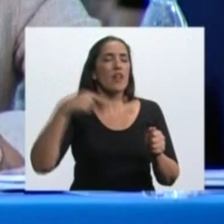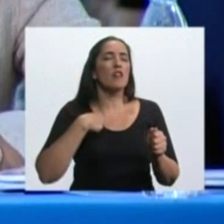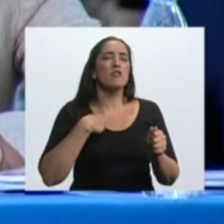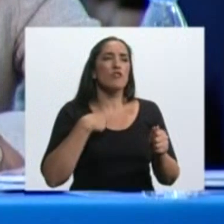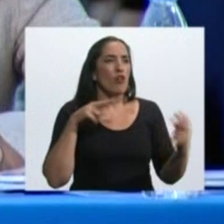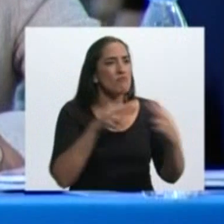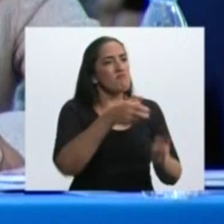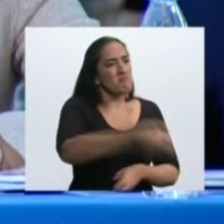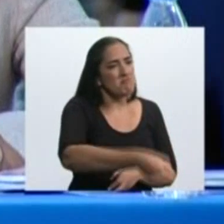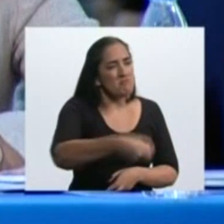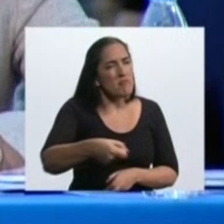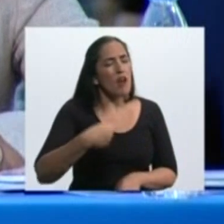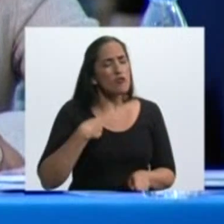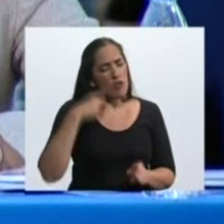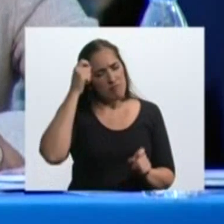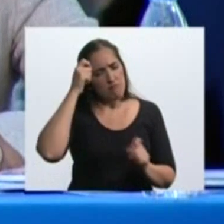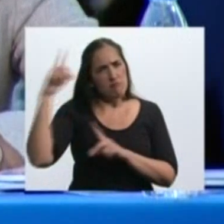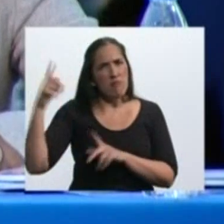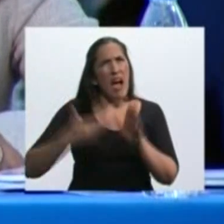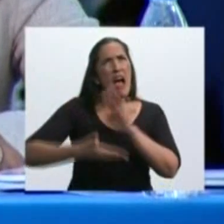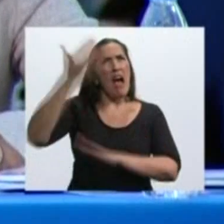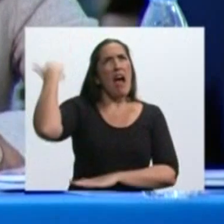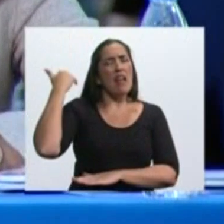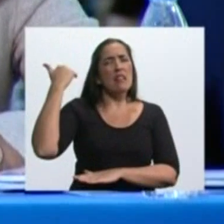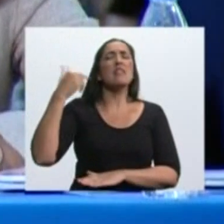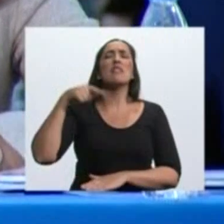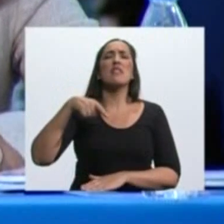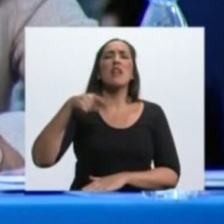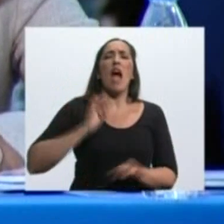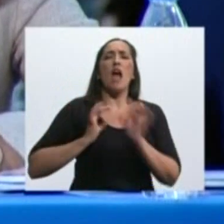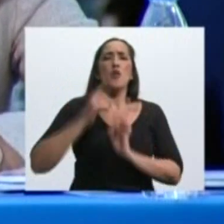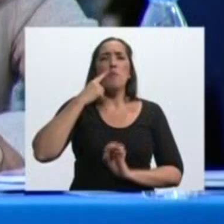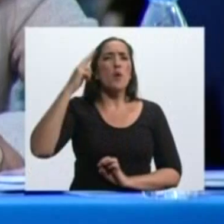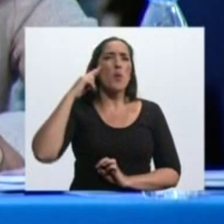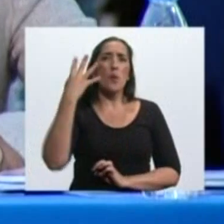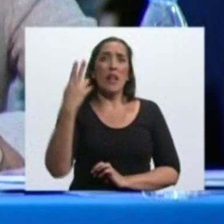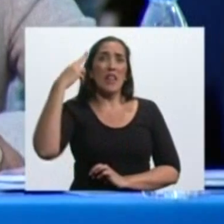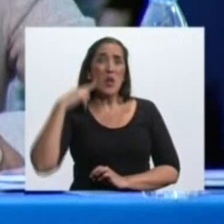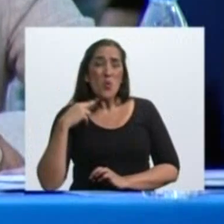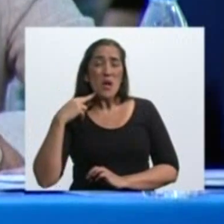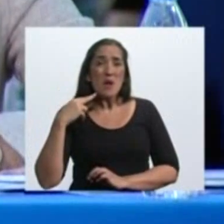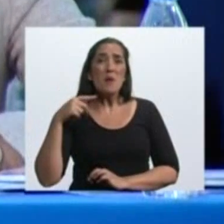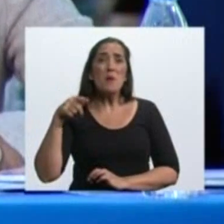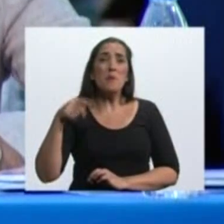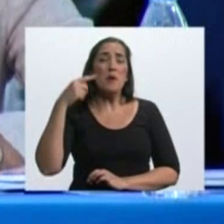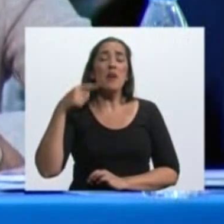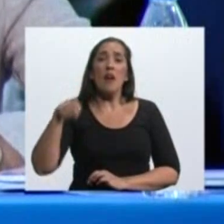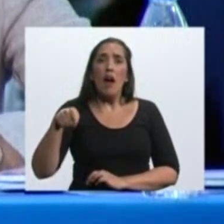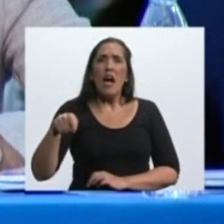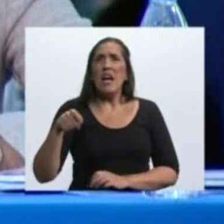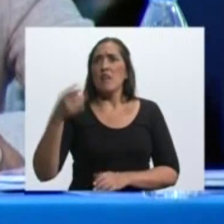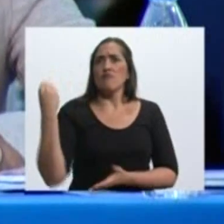pensar que en el año 49 Mao Zedong llegaba al poder en una China